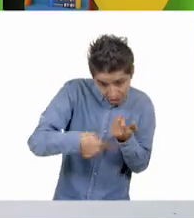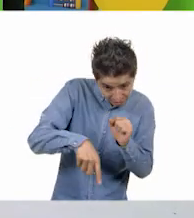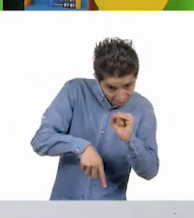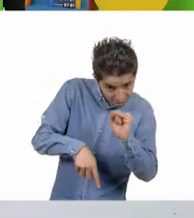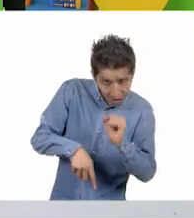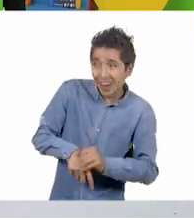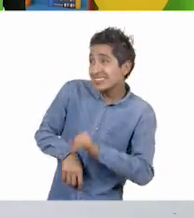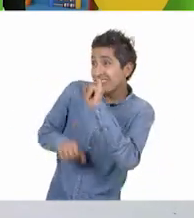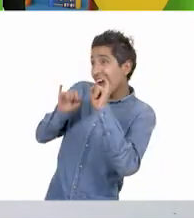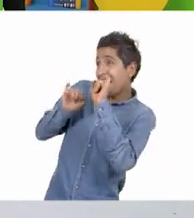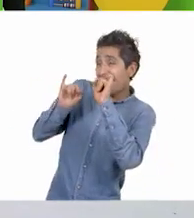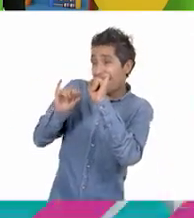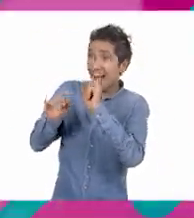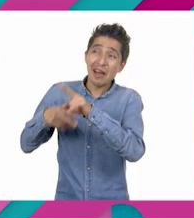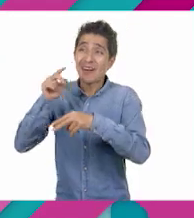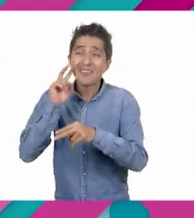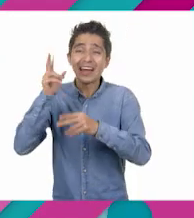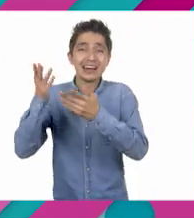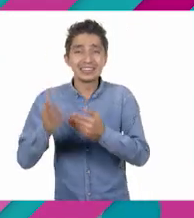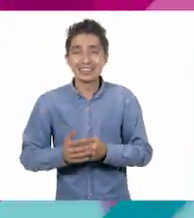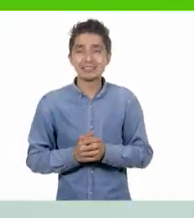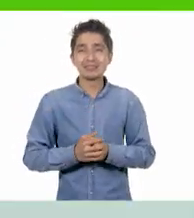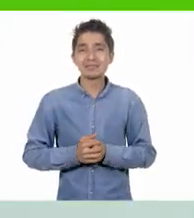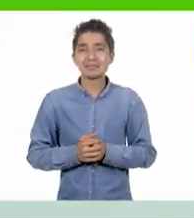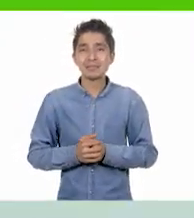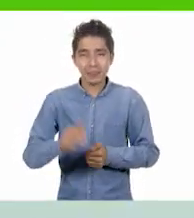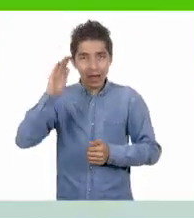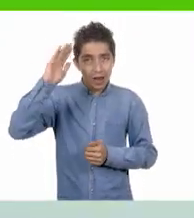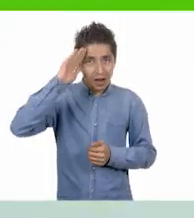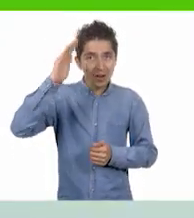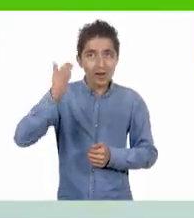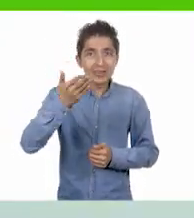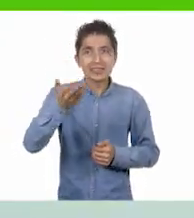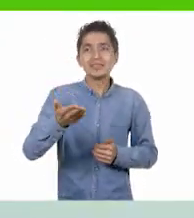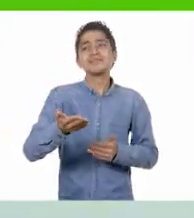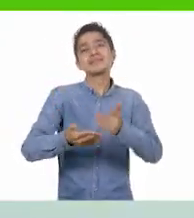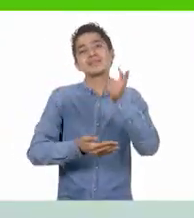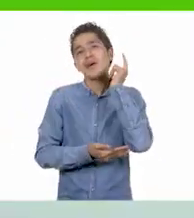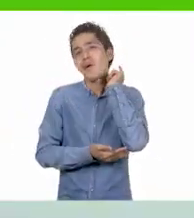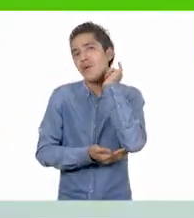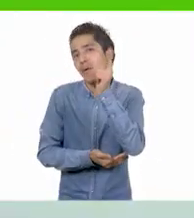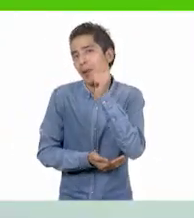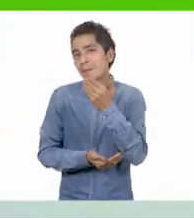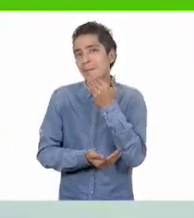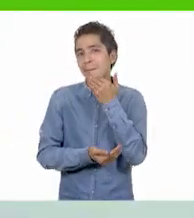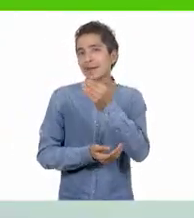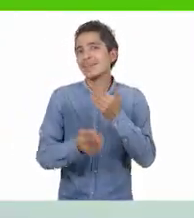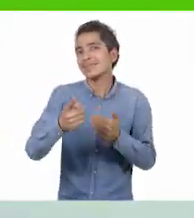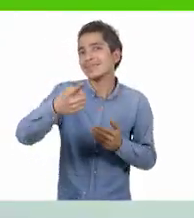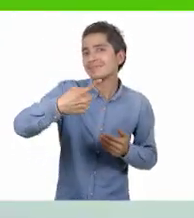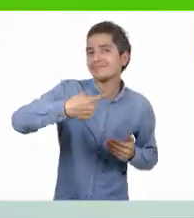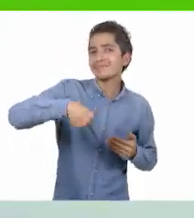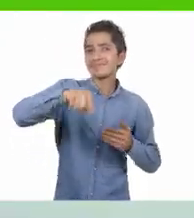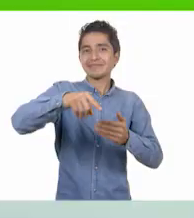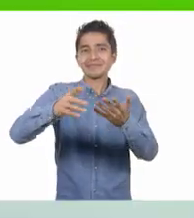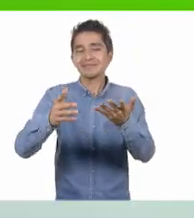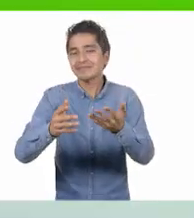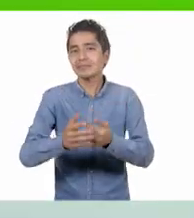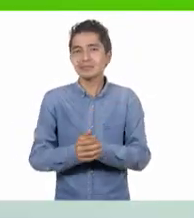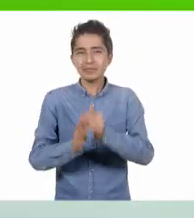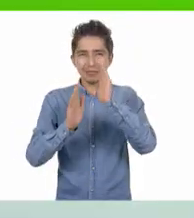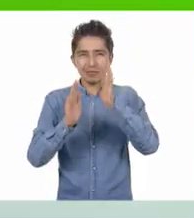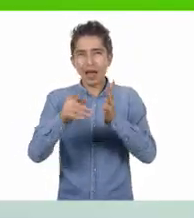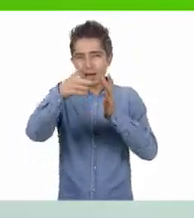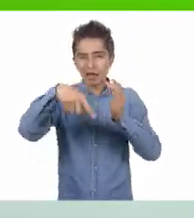¡Sí! ¡Vamos! ¡Hola! Espero que estén muy bien. Como